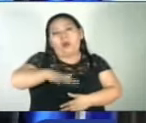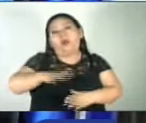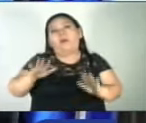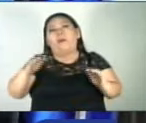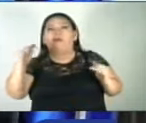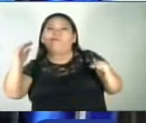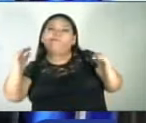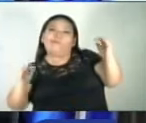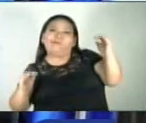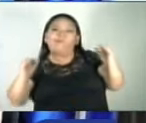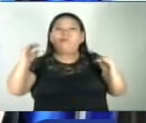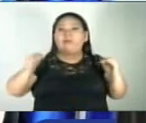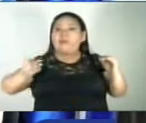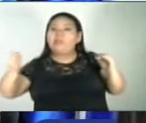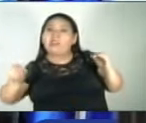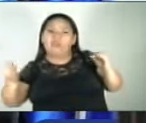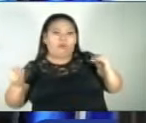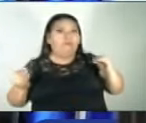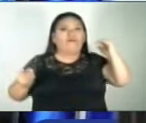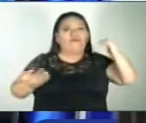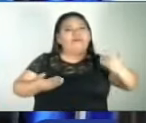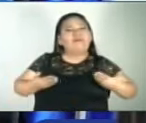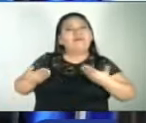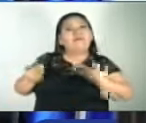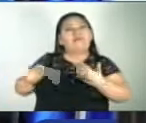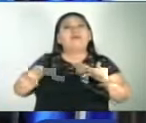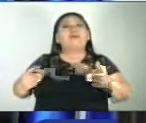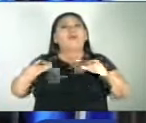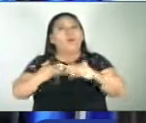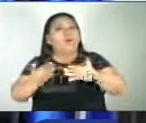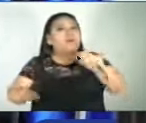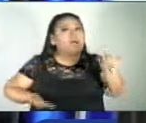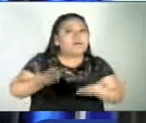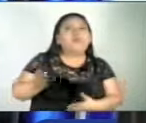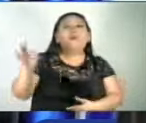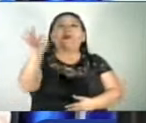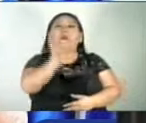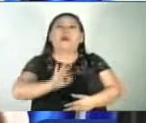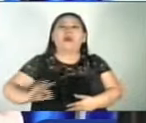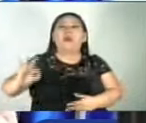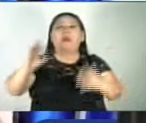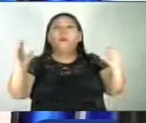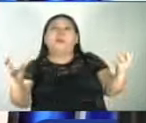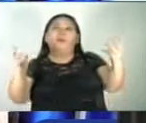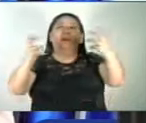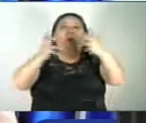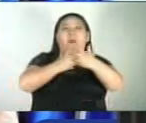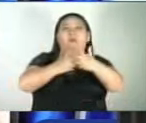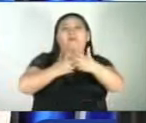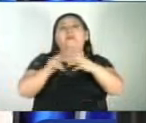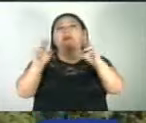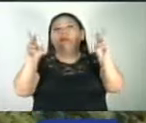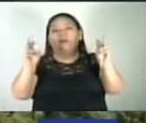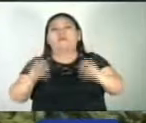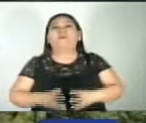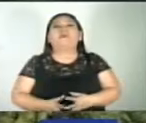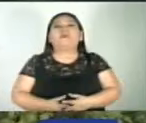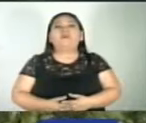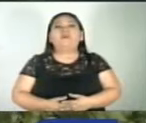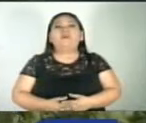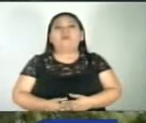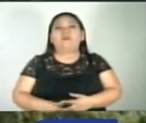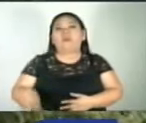equilibrar la oferta y la demanda y que el servicio y la calidad del servicio sea acorde a los precios que podamos tener en el mercado. Serán